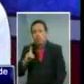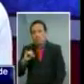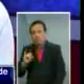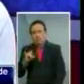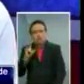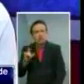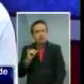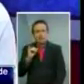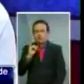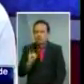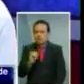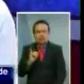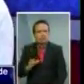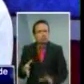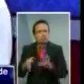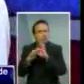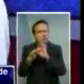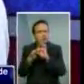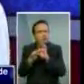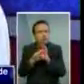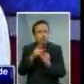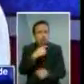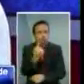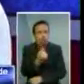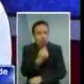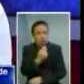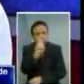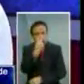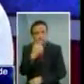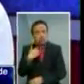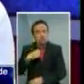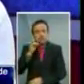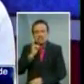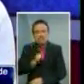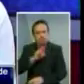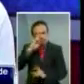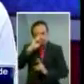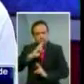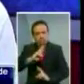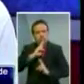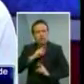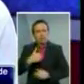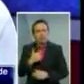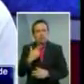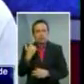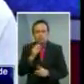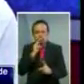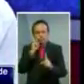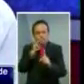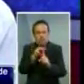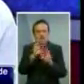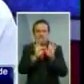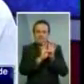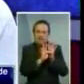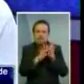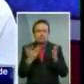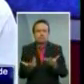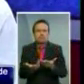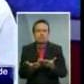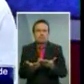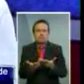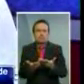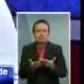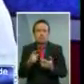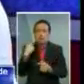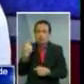sido siempre aliancista, y eso es lo que reconoce la gente, eso es lo que he visto en mis mensajes, en el Facebook, donde